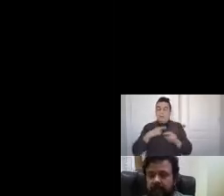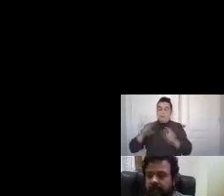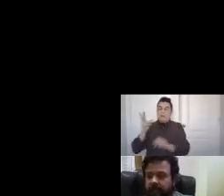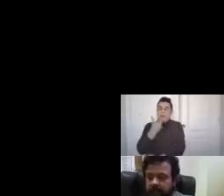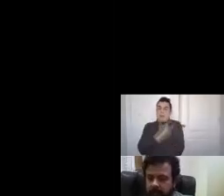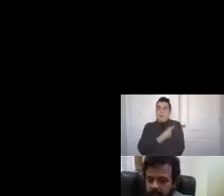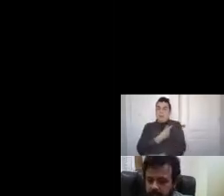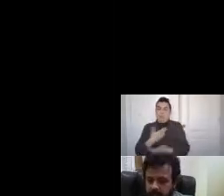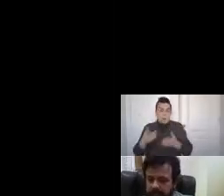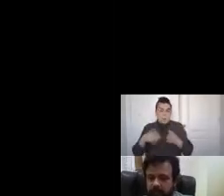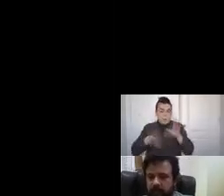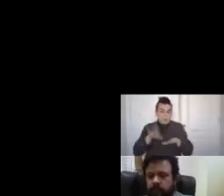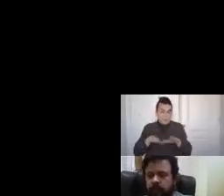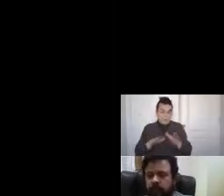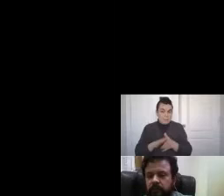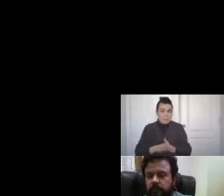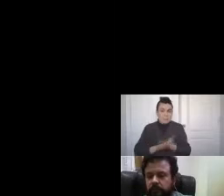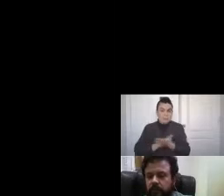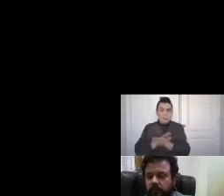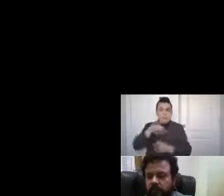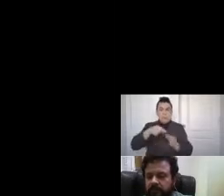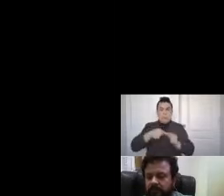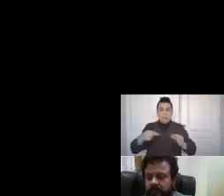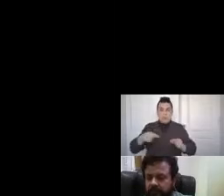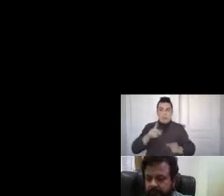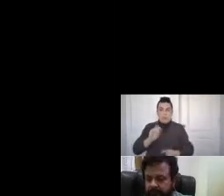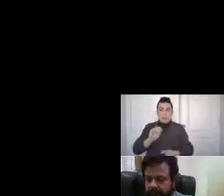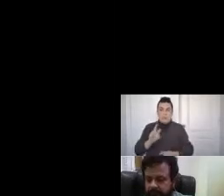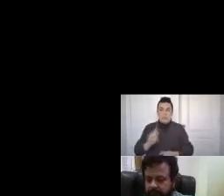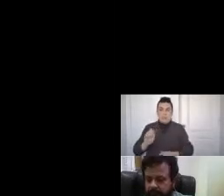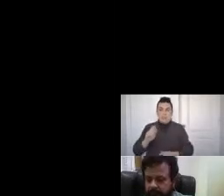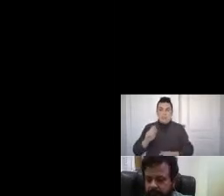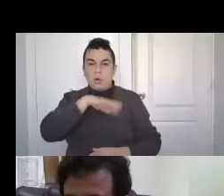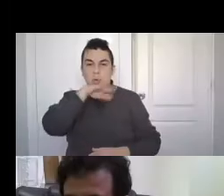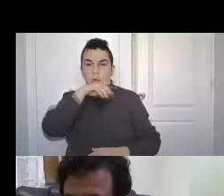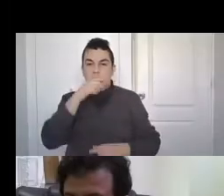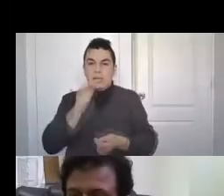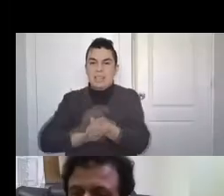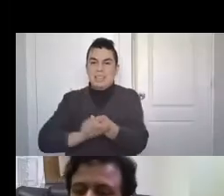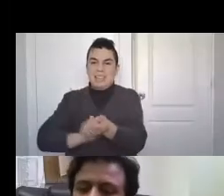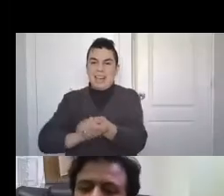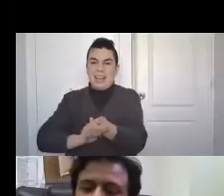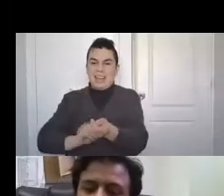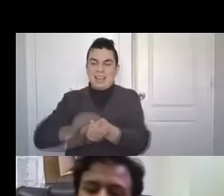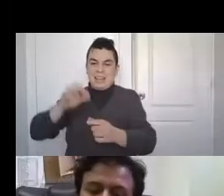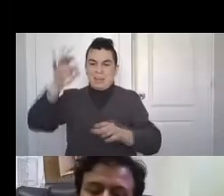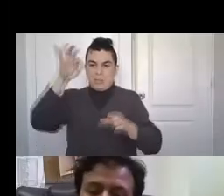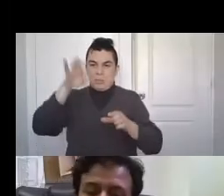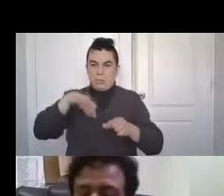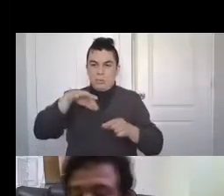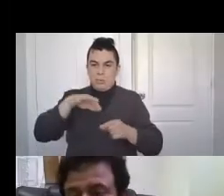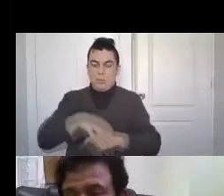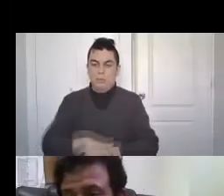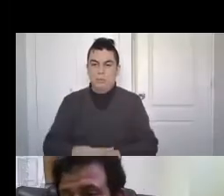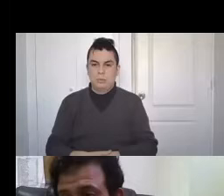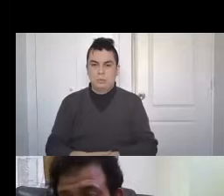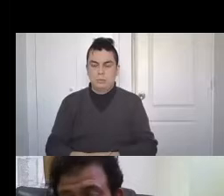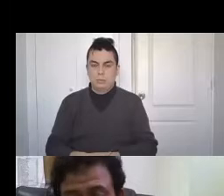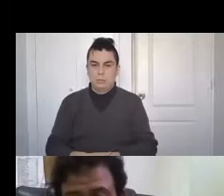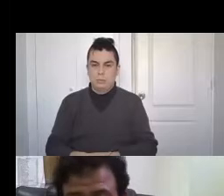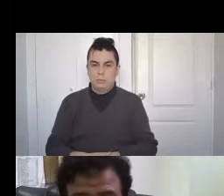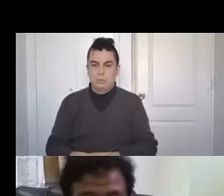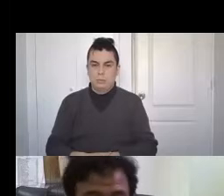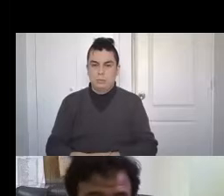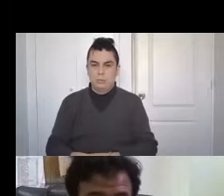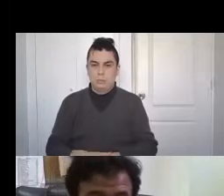primordial es que estos tests usan una gota de sangre, ¿ya? Y yo me he encontrado por ahí de